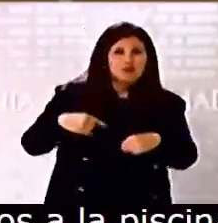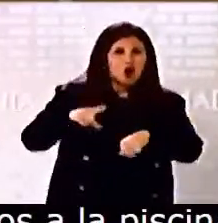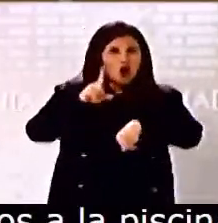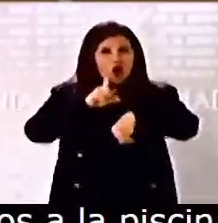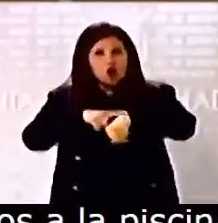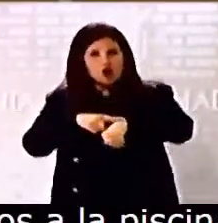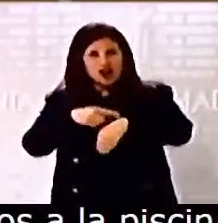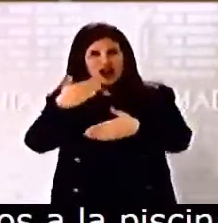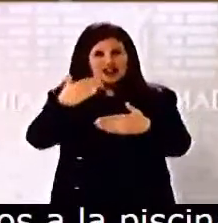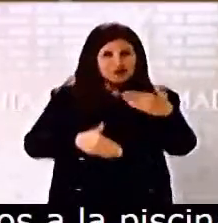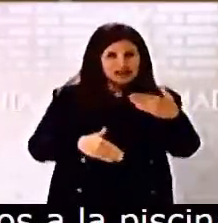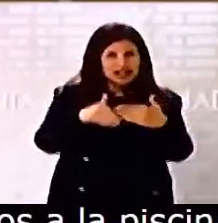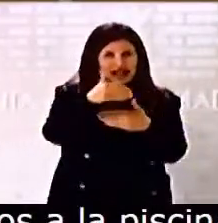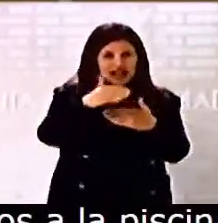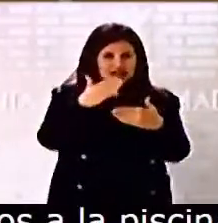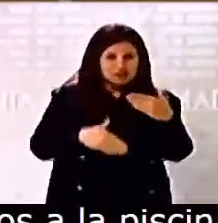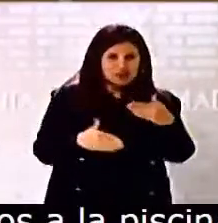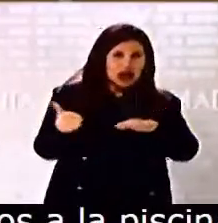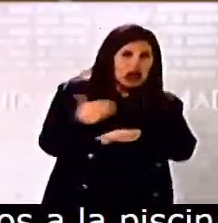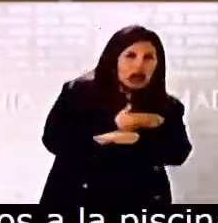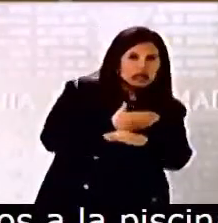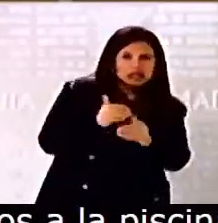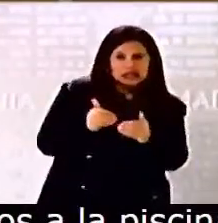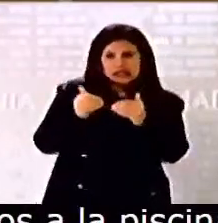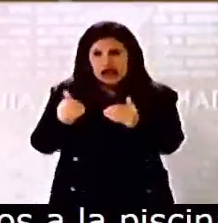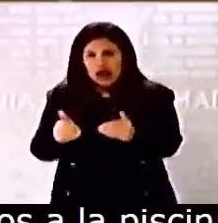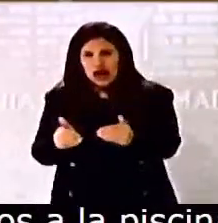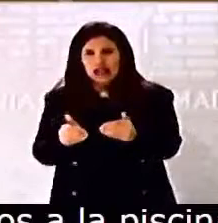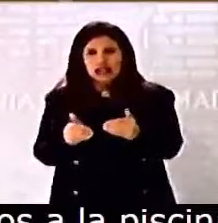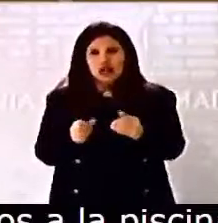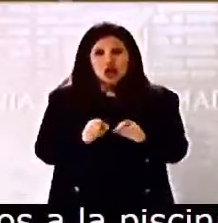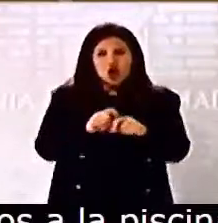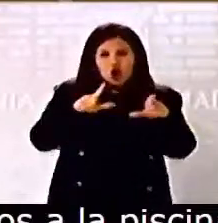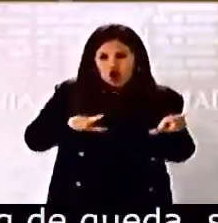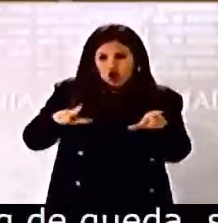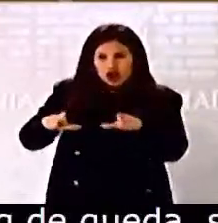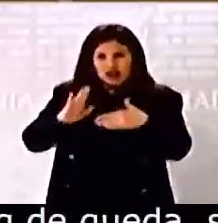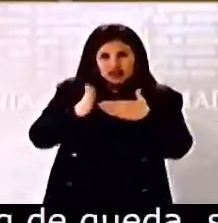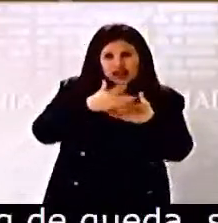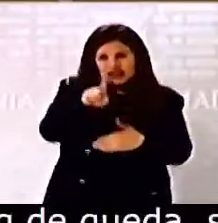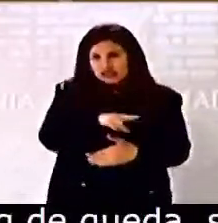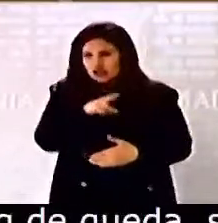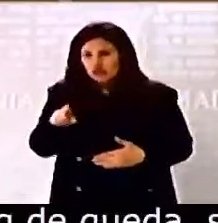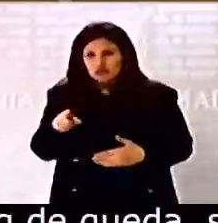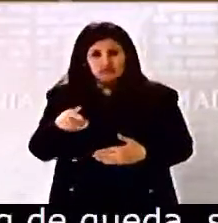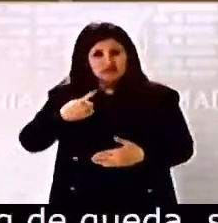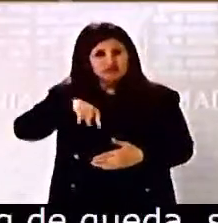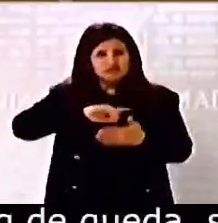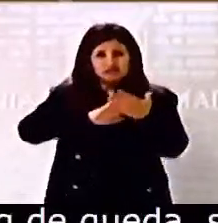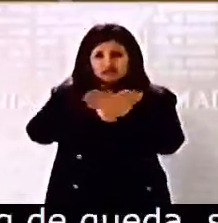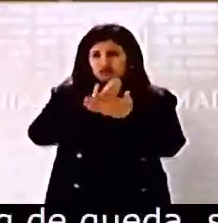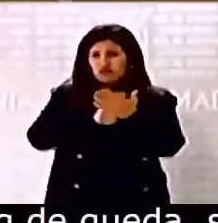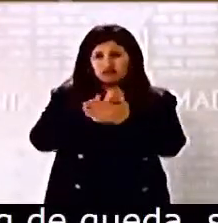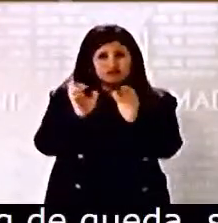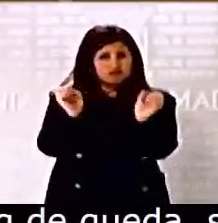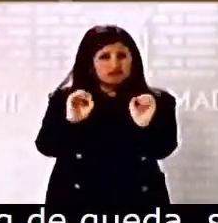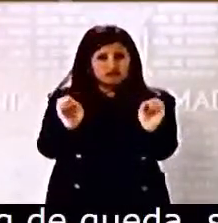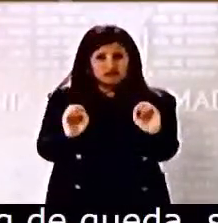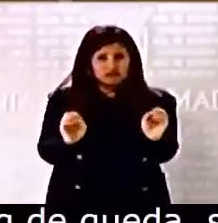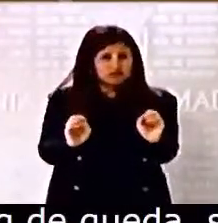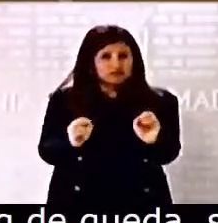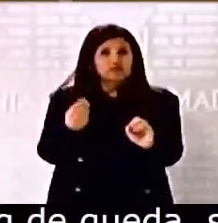de queda, si se van a cerrar los locales o si no se van a cerrar los locales. Nada se ha hablado de eso. El